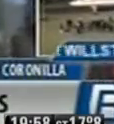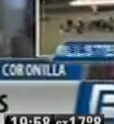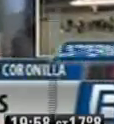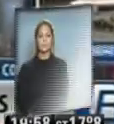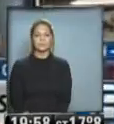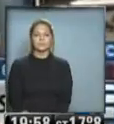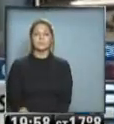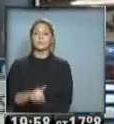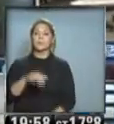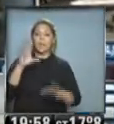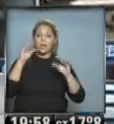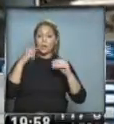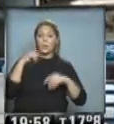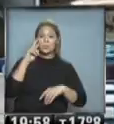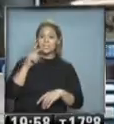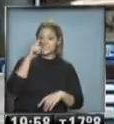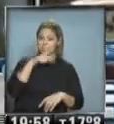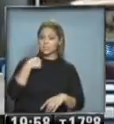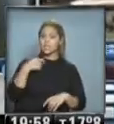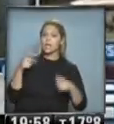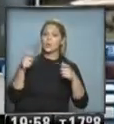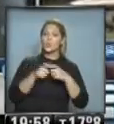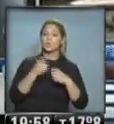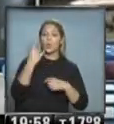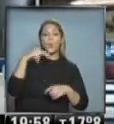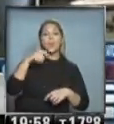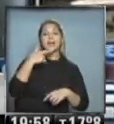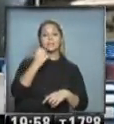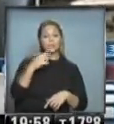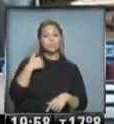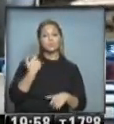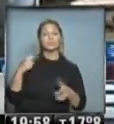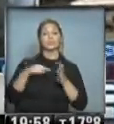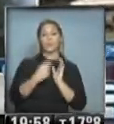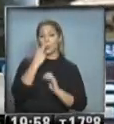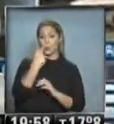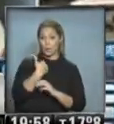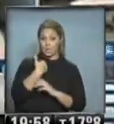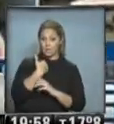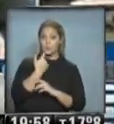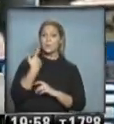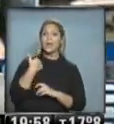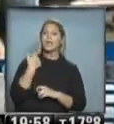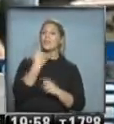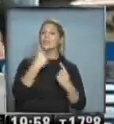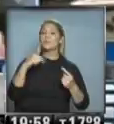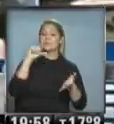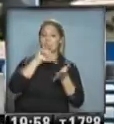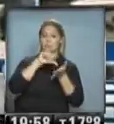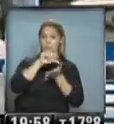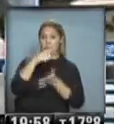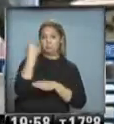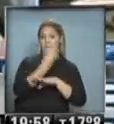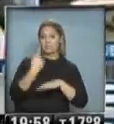Esta noche en Misión 7 Central, cumbre de UNASUR en Cochabamba, en la ciudad boliviana, se dan cita a los mandatarios y cancilleres de